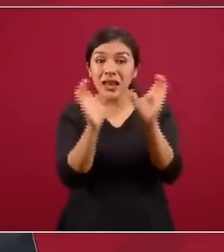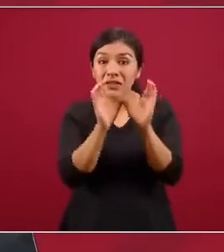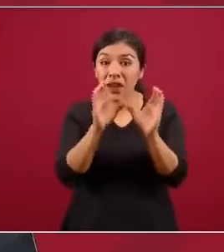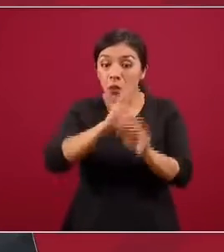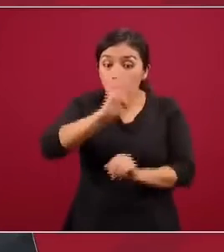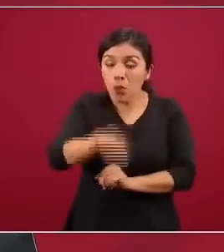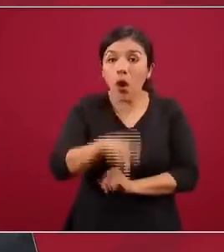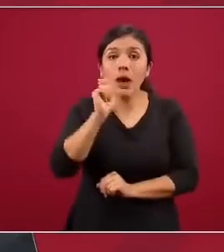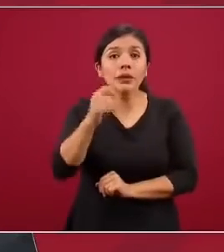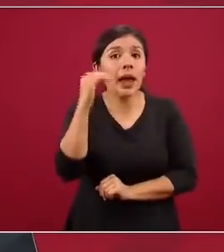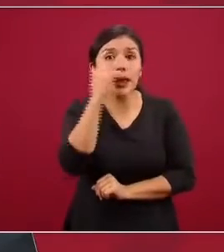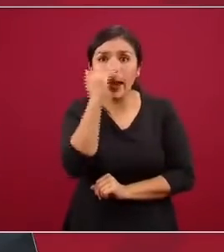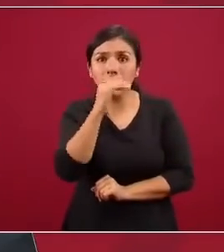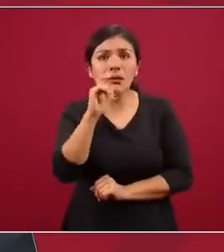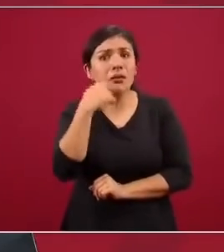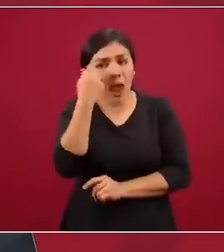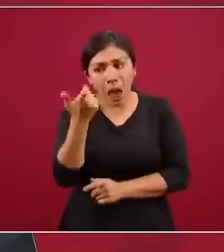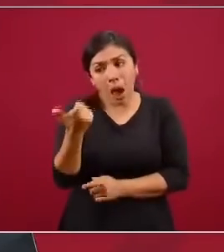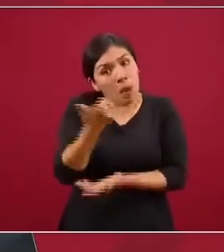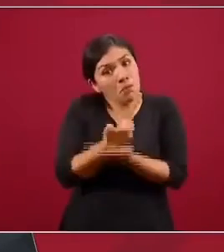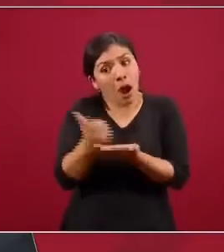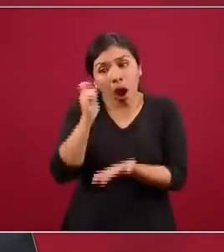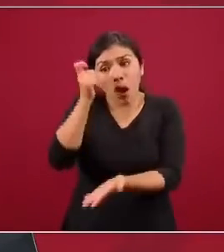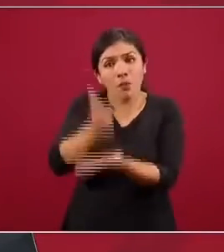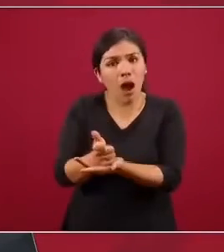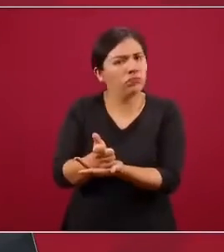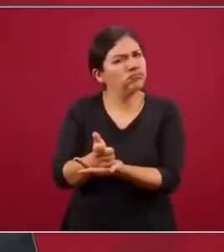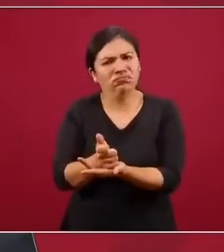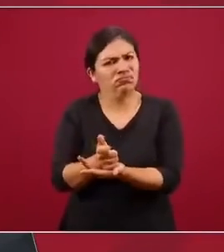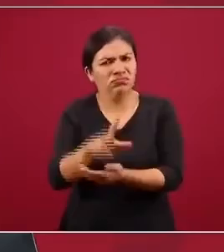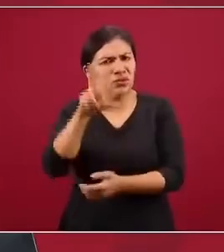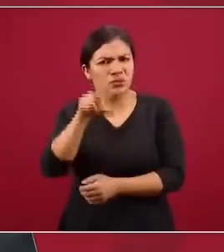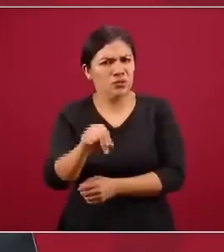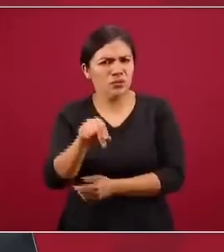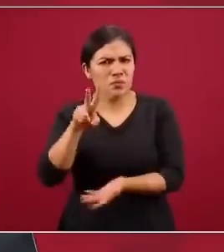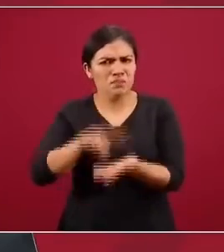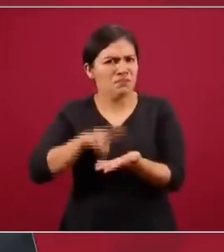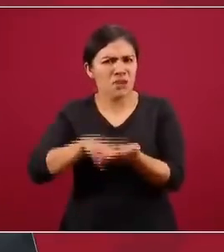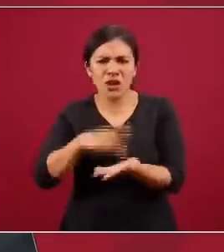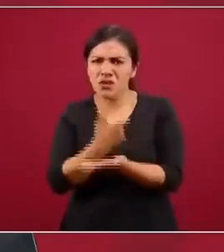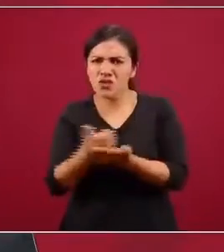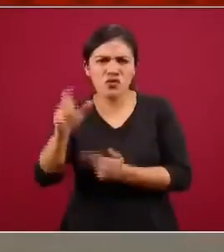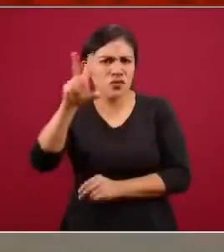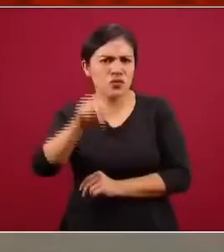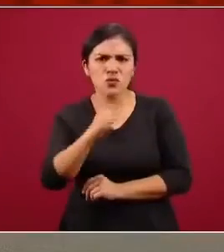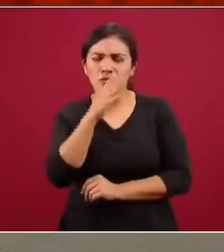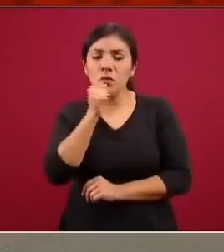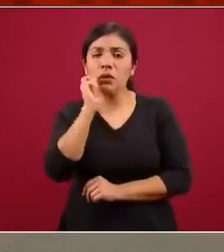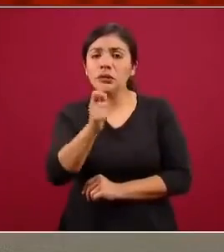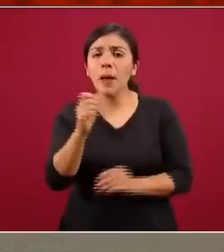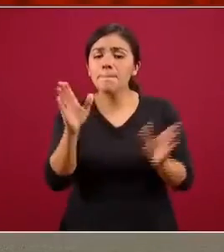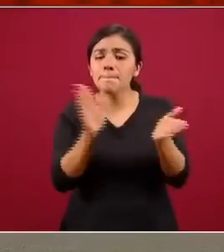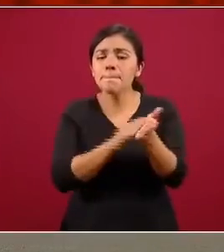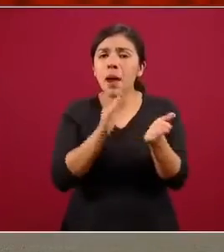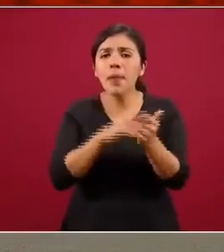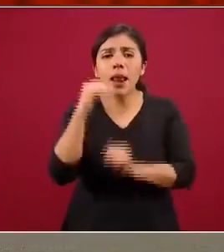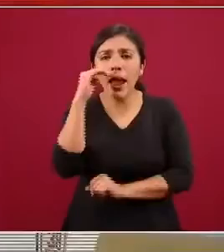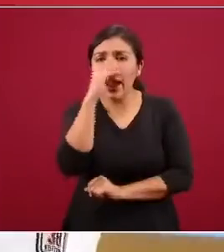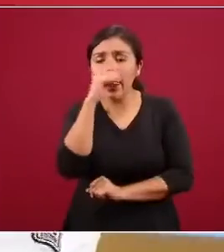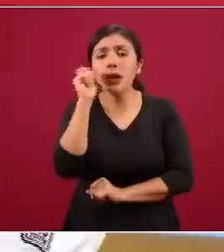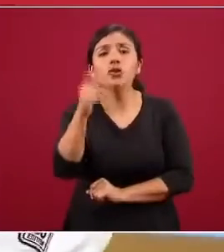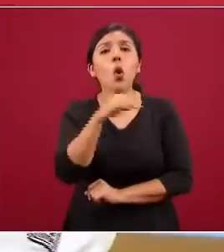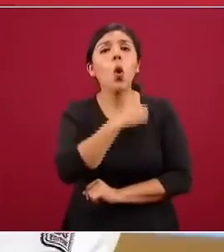es gratuito, nadie le vayan a querer sorprender con que le quieren dar un certificado de función y le quieren cobrar. Es un documento gratuito y